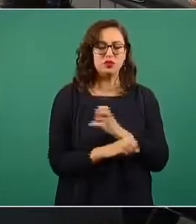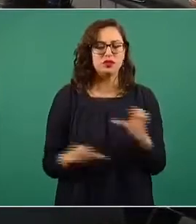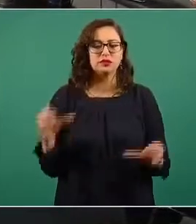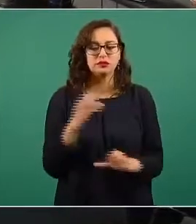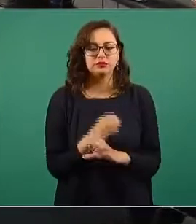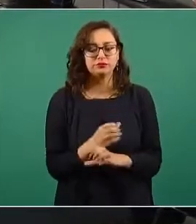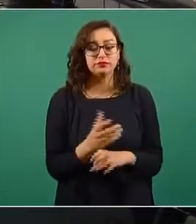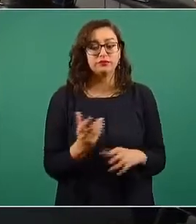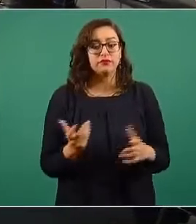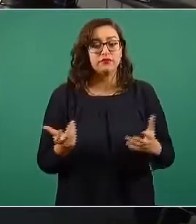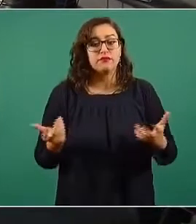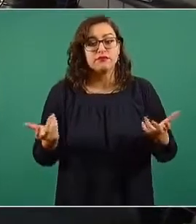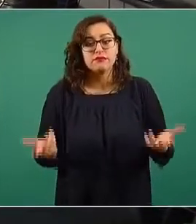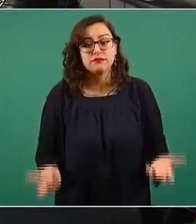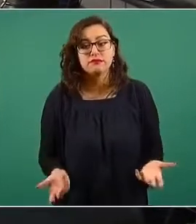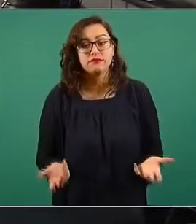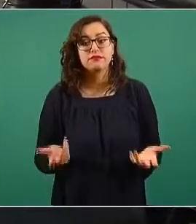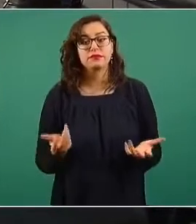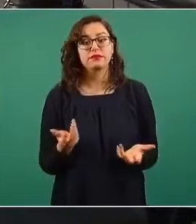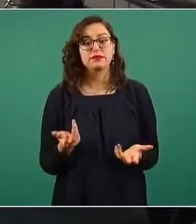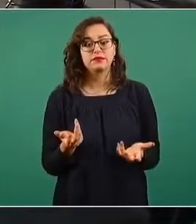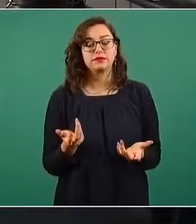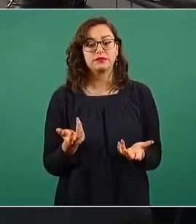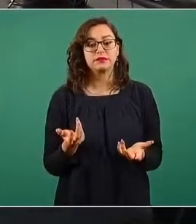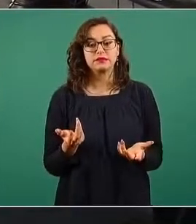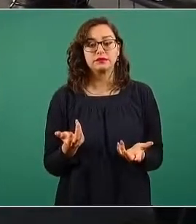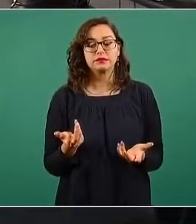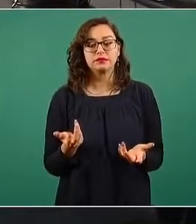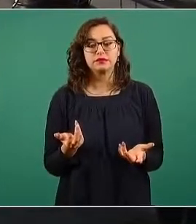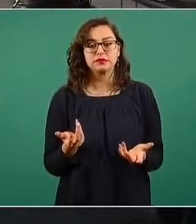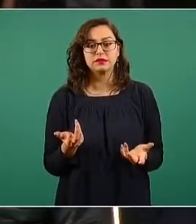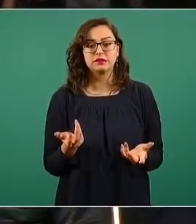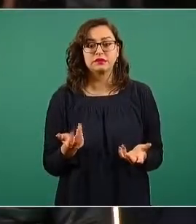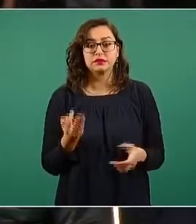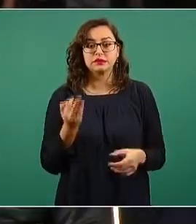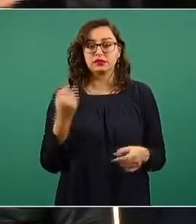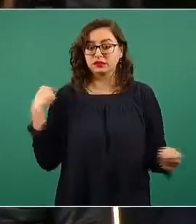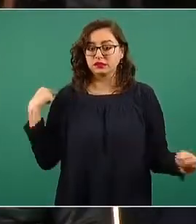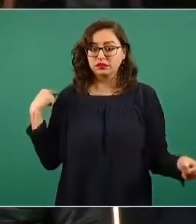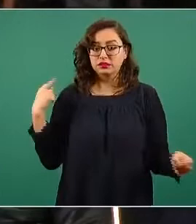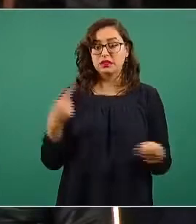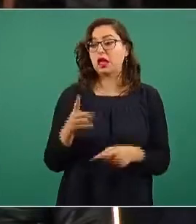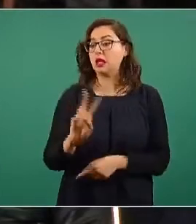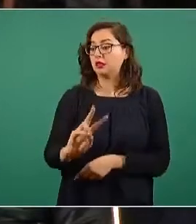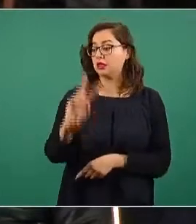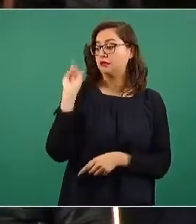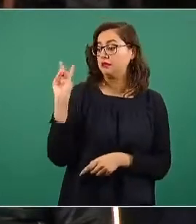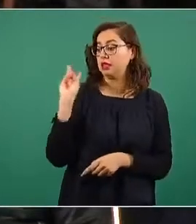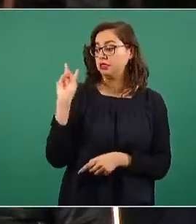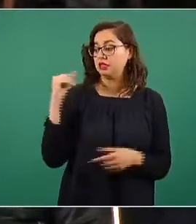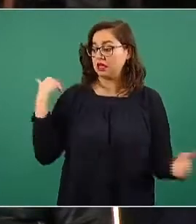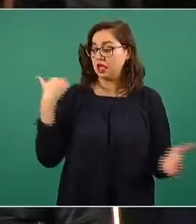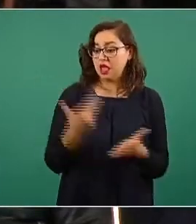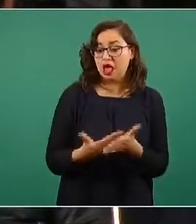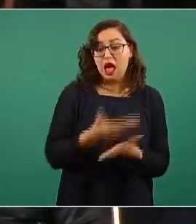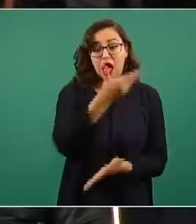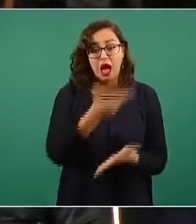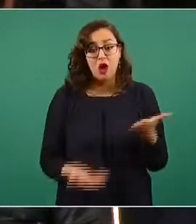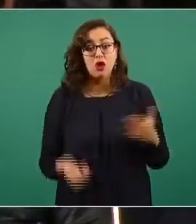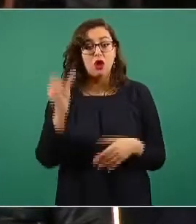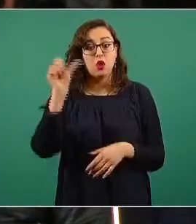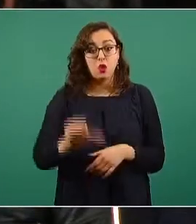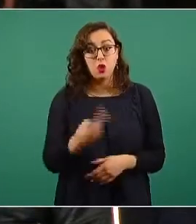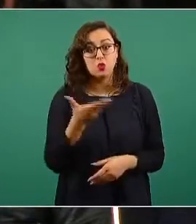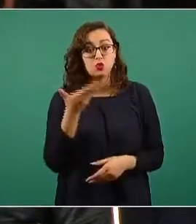entorno, estos días de este momento del mensaje al día de hoy, ¿ha tenido diálogo con